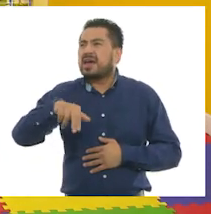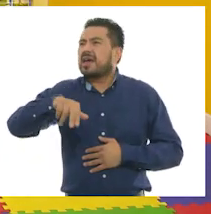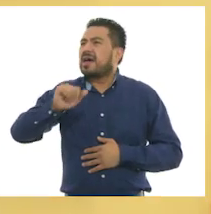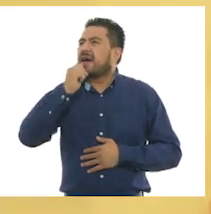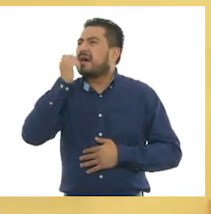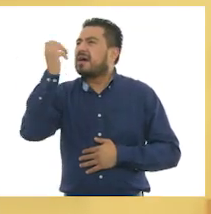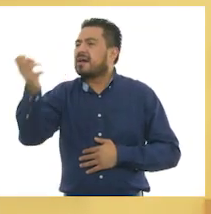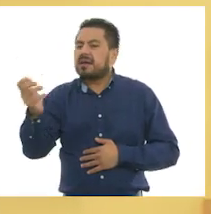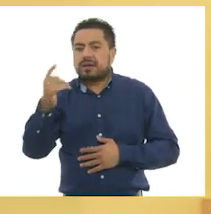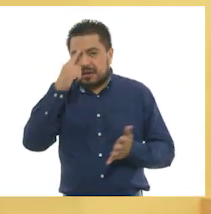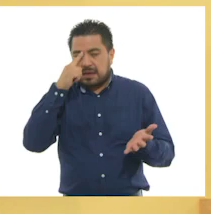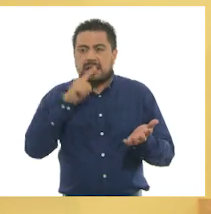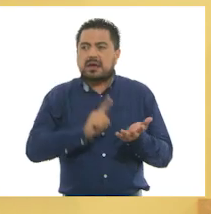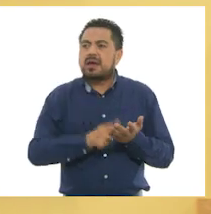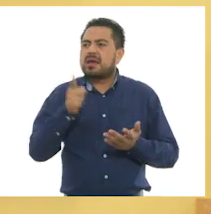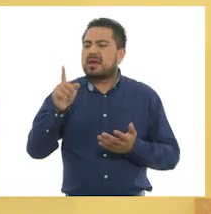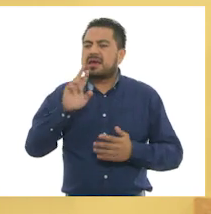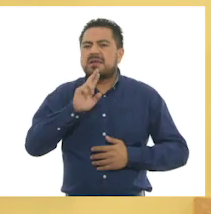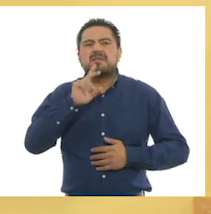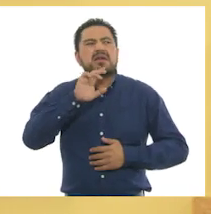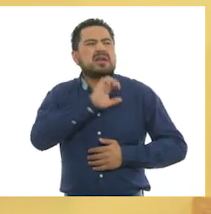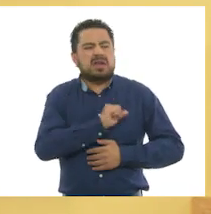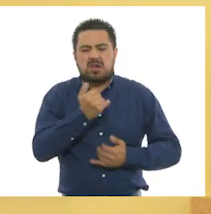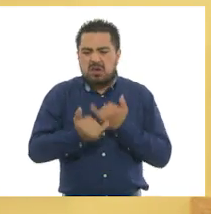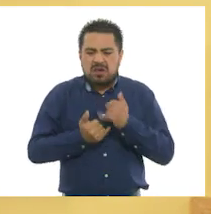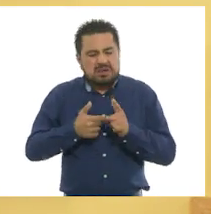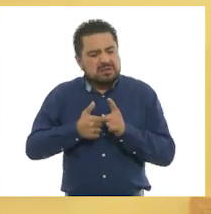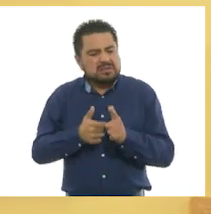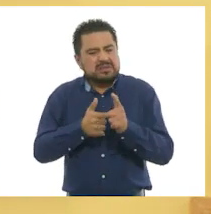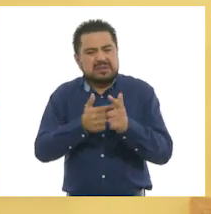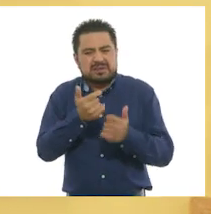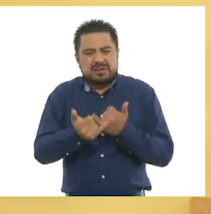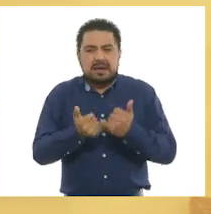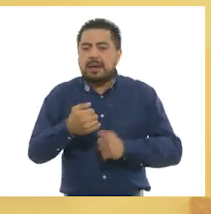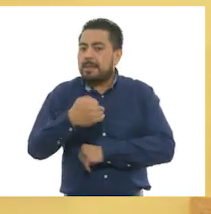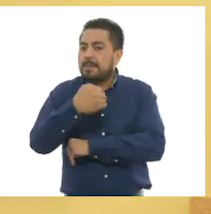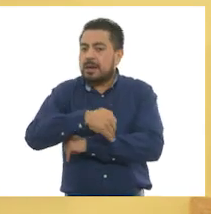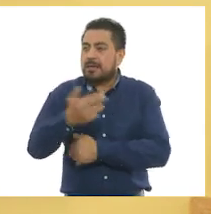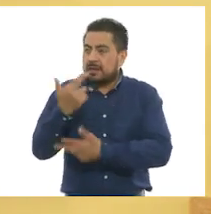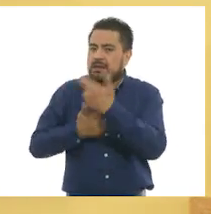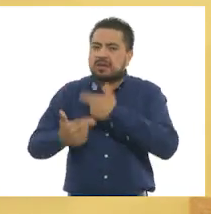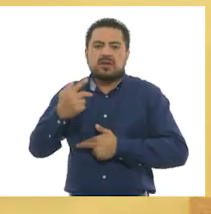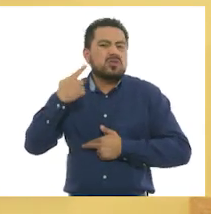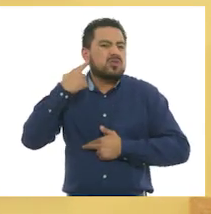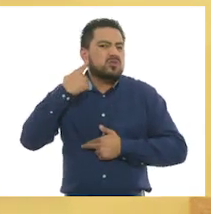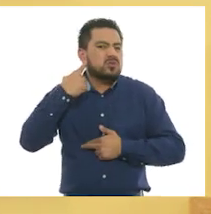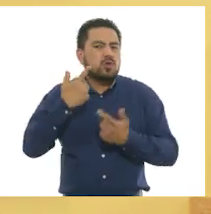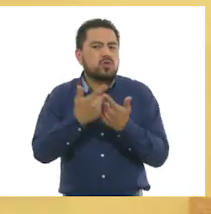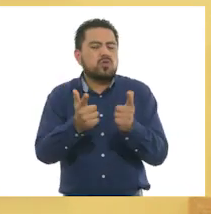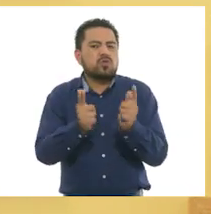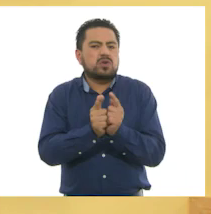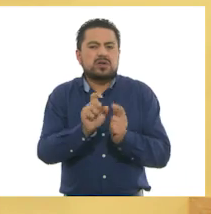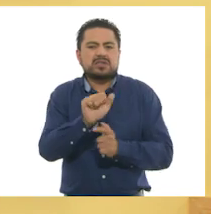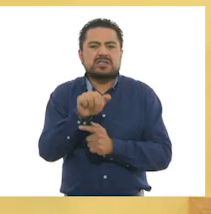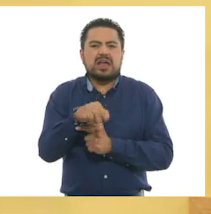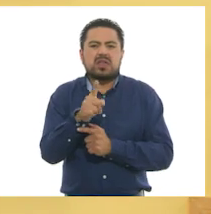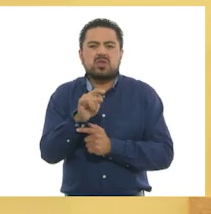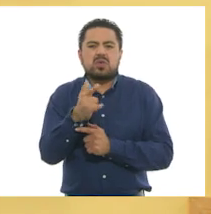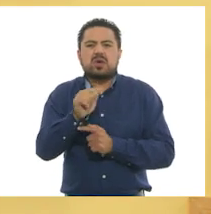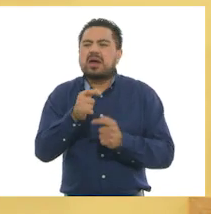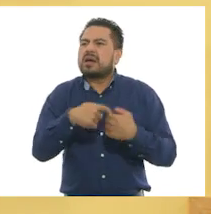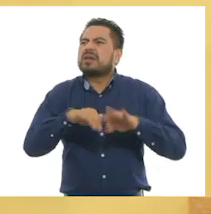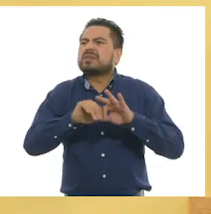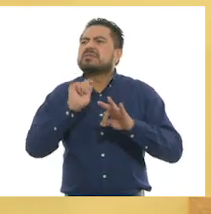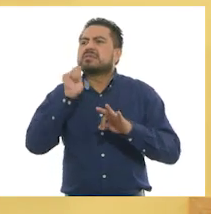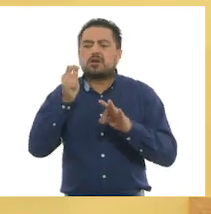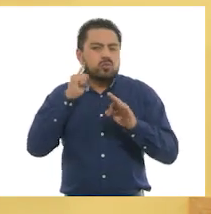Adriana. Creo que Adriana prefirió seguir jugando con Arrullito. Mientras vuelve, escuchemos al grupo Sandunga que nos explica la